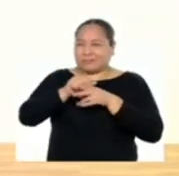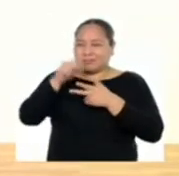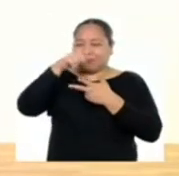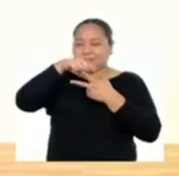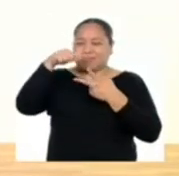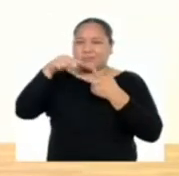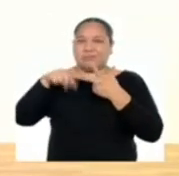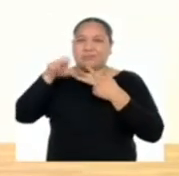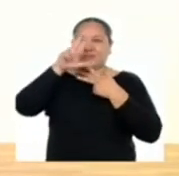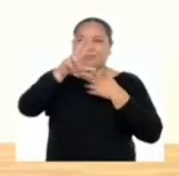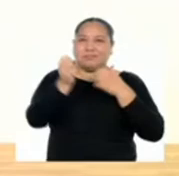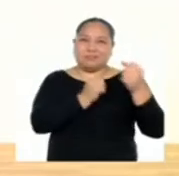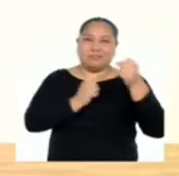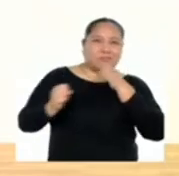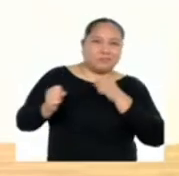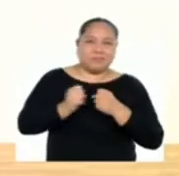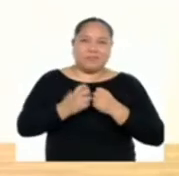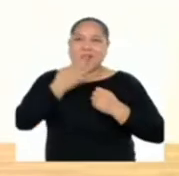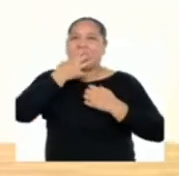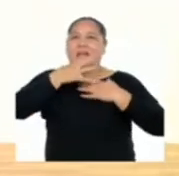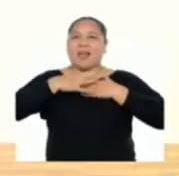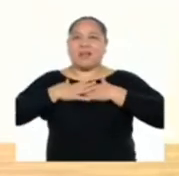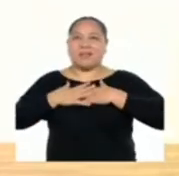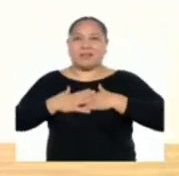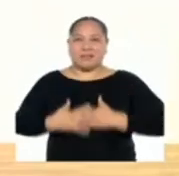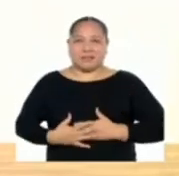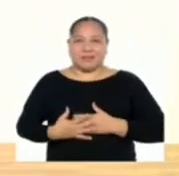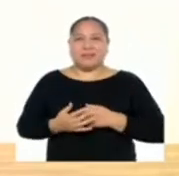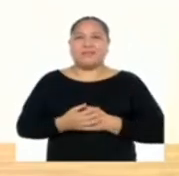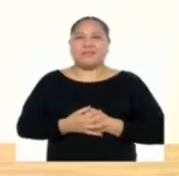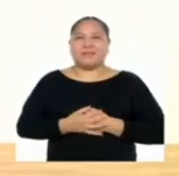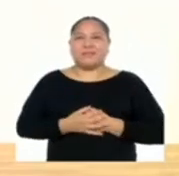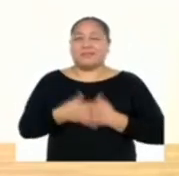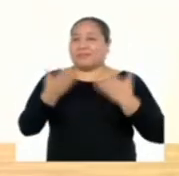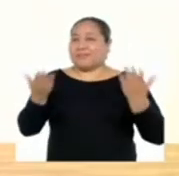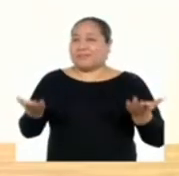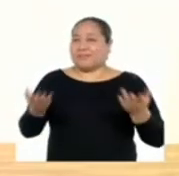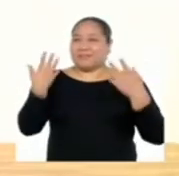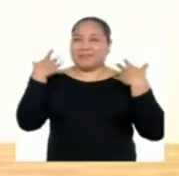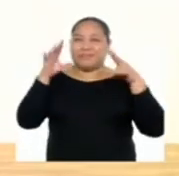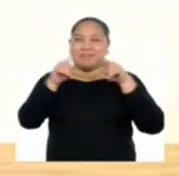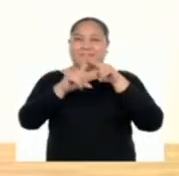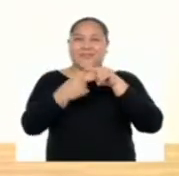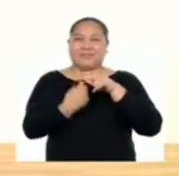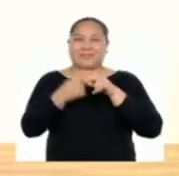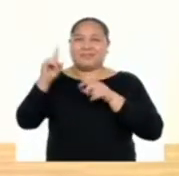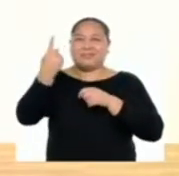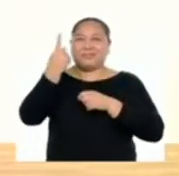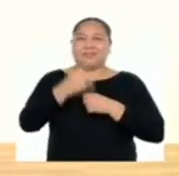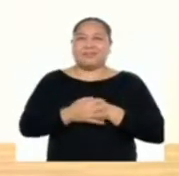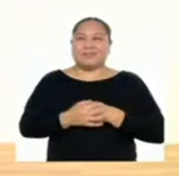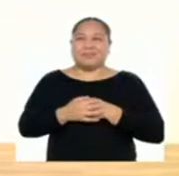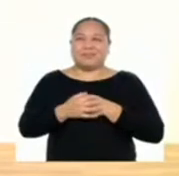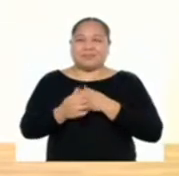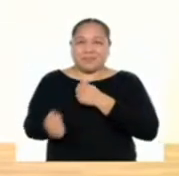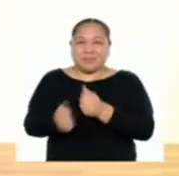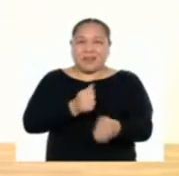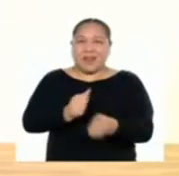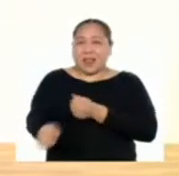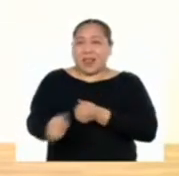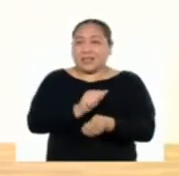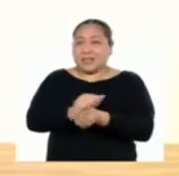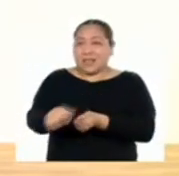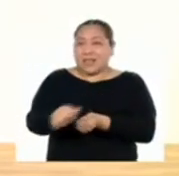esos 3 movimientos para calentar y activar todos nuestros músculos. Así que empezamos. El primer movimiento es